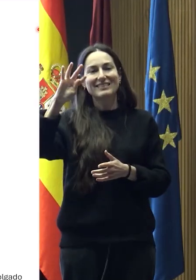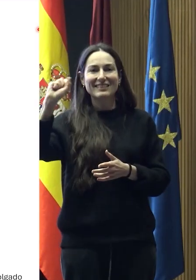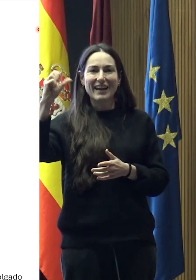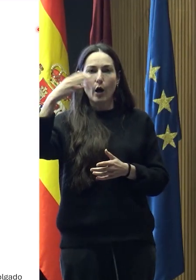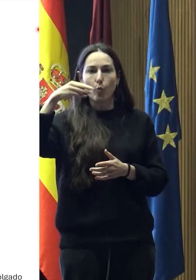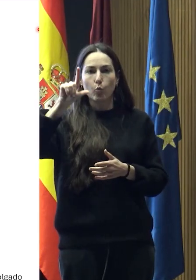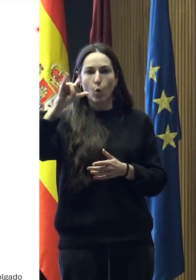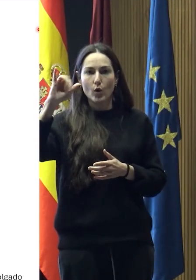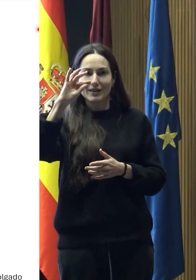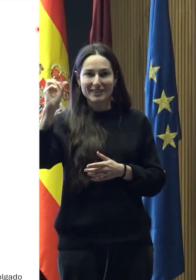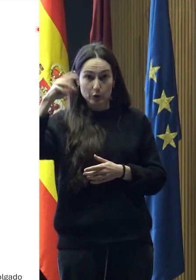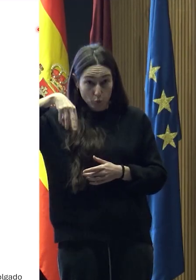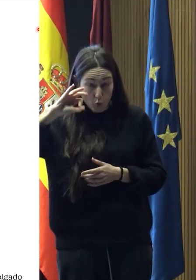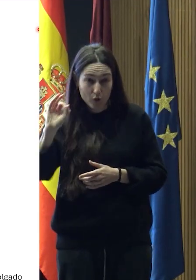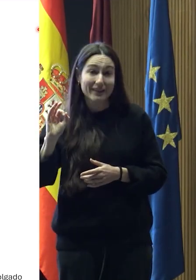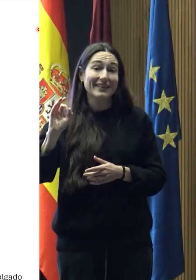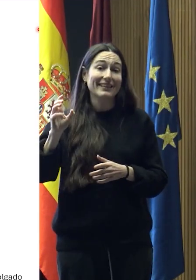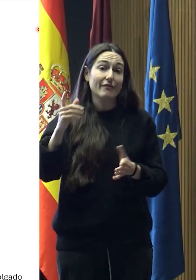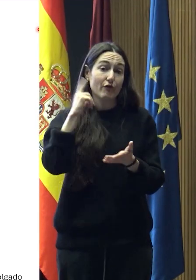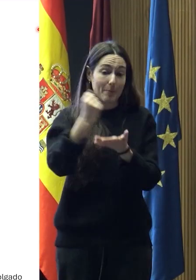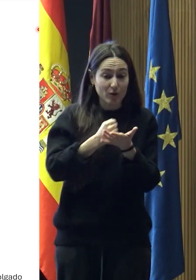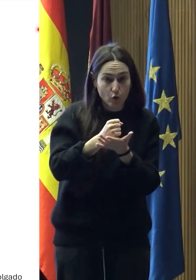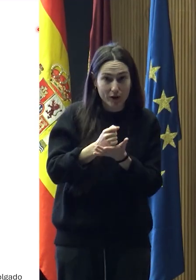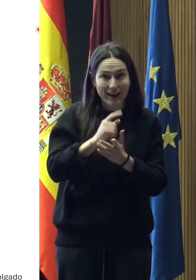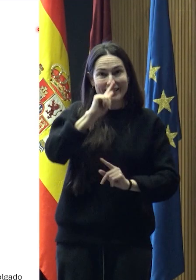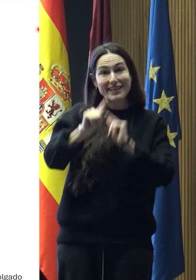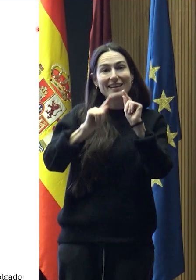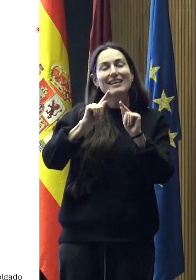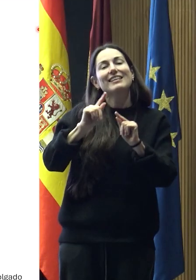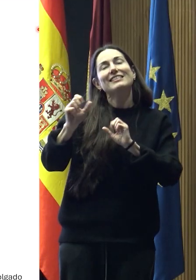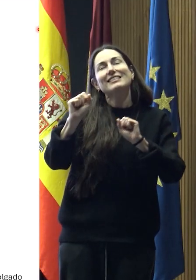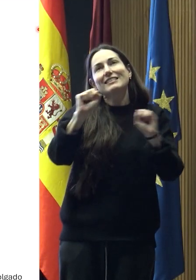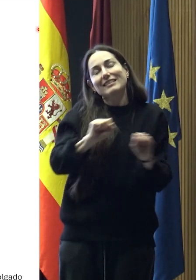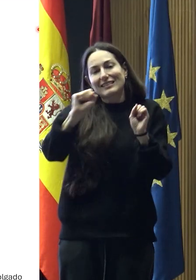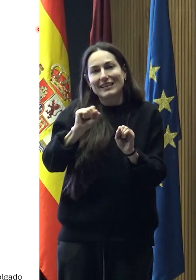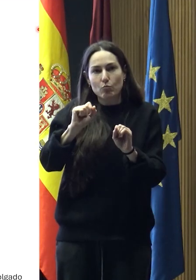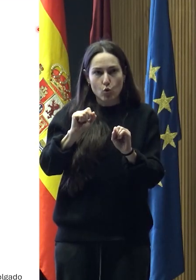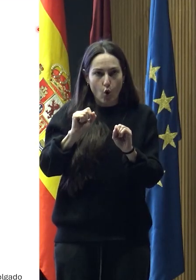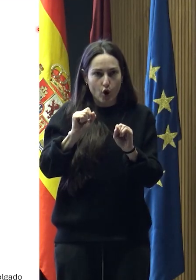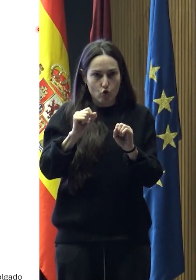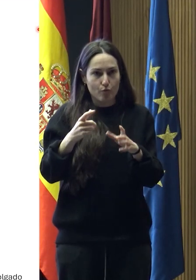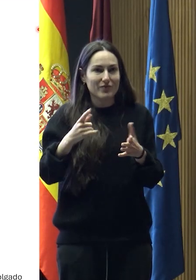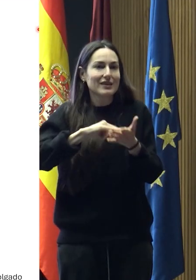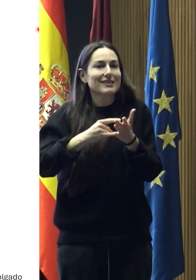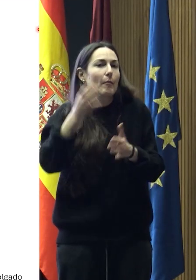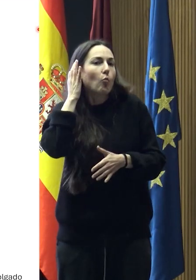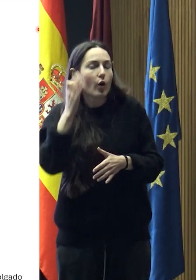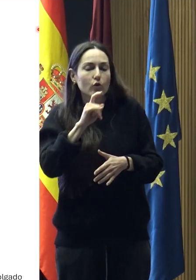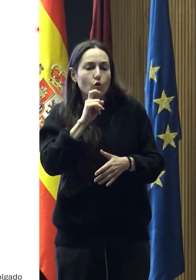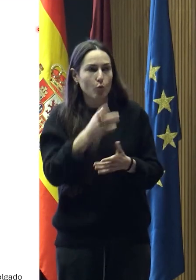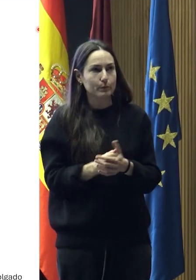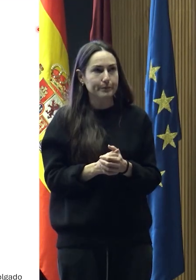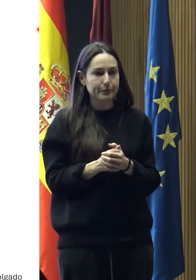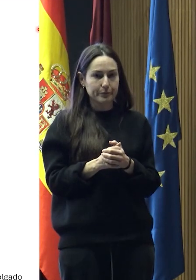sistema inmunológico en la mujer. Entonces, bueno, le he llamado